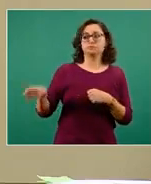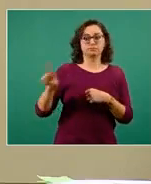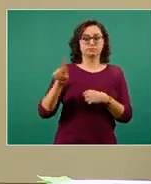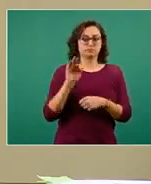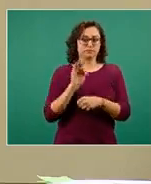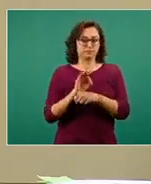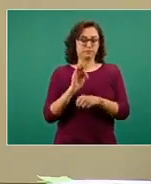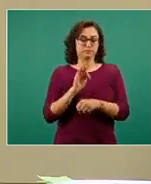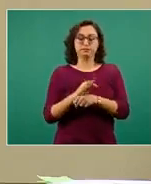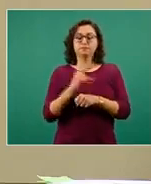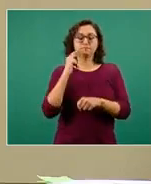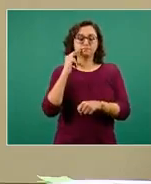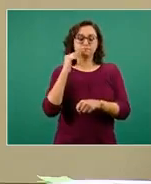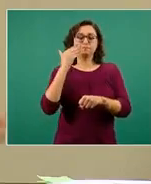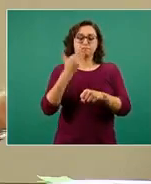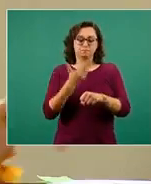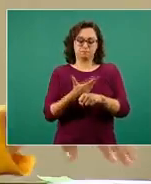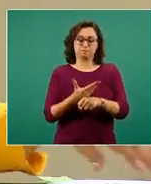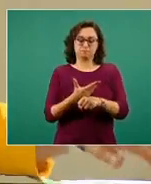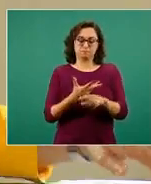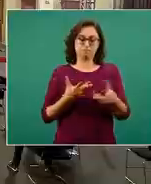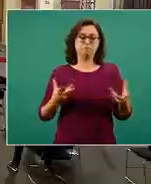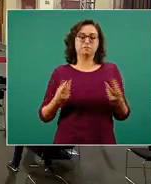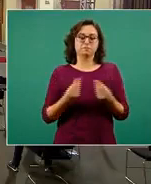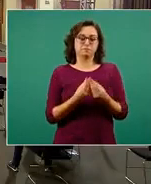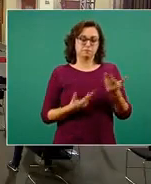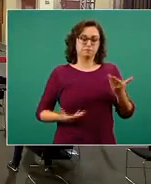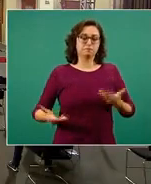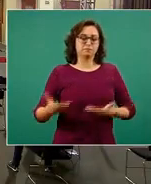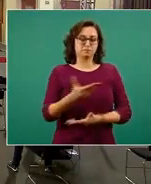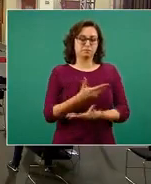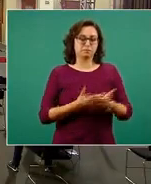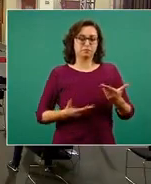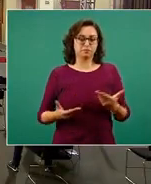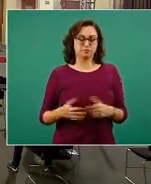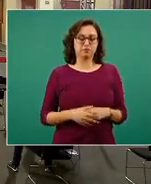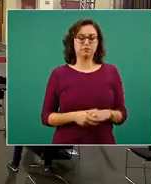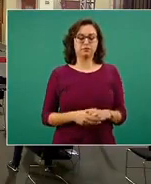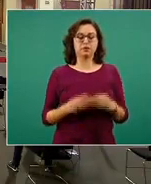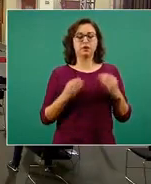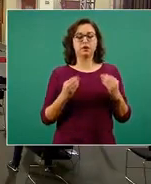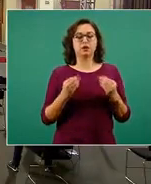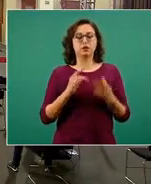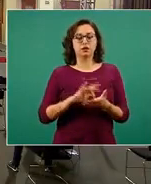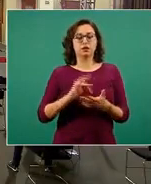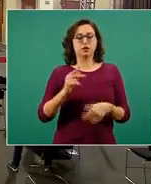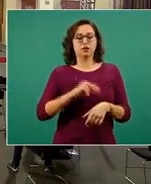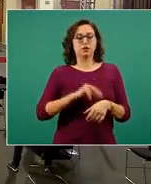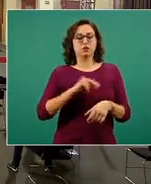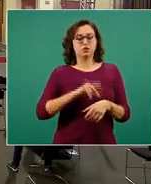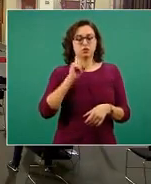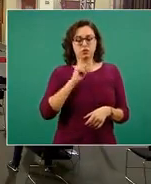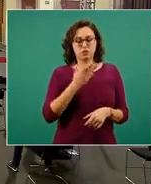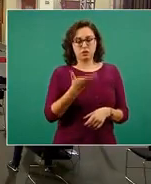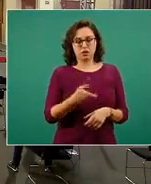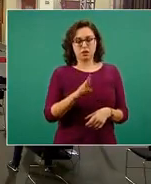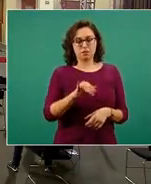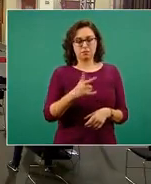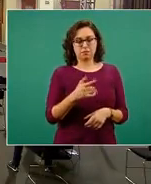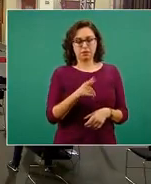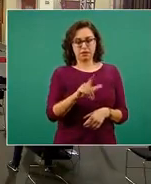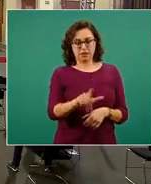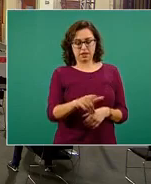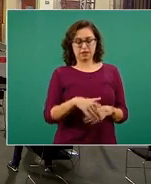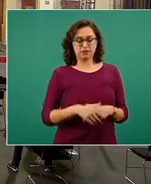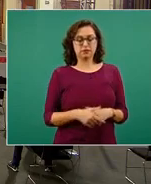parte de mucha responsabilidad y solidaridad social. Gracias, doctora López Arellano. Vámonos aquí con Miguel Ricó y se nos da tiempo